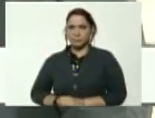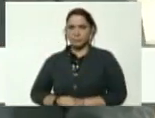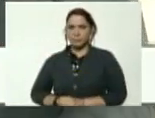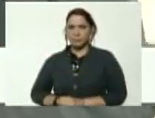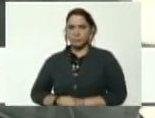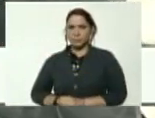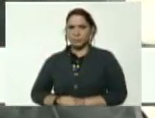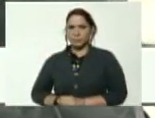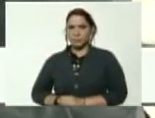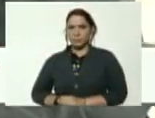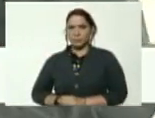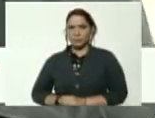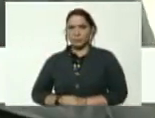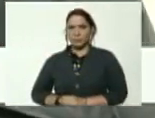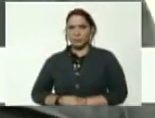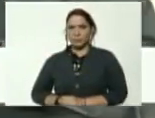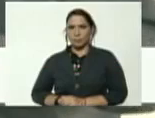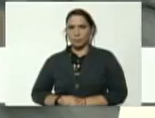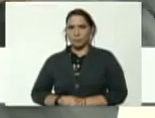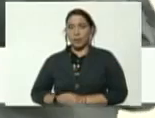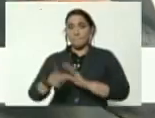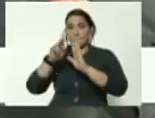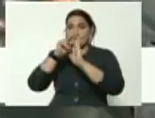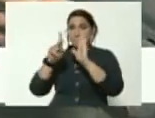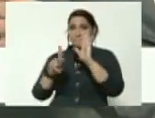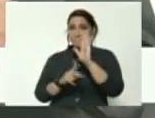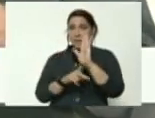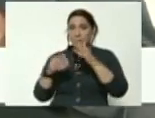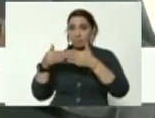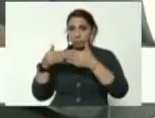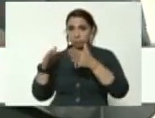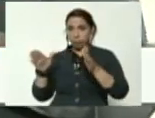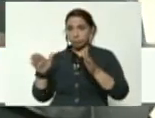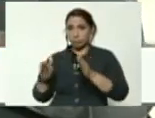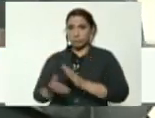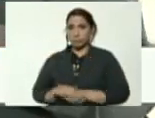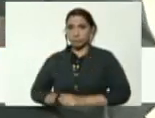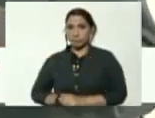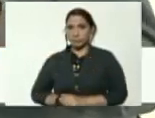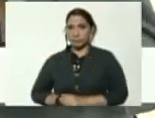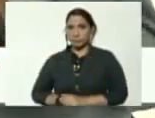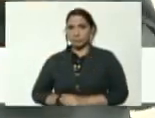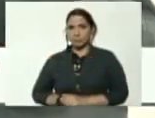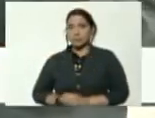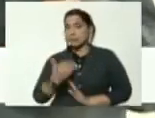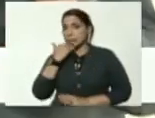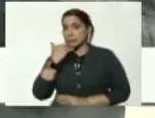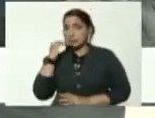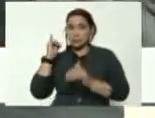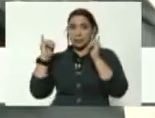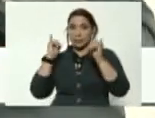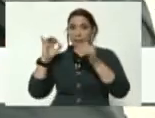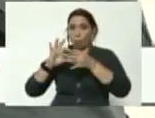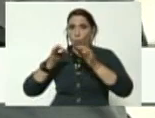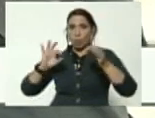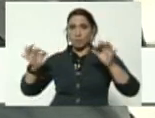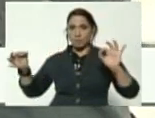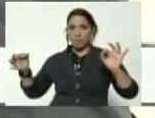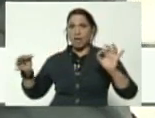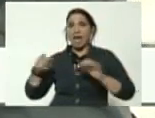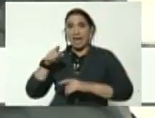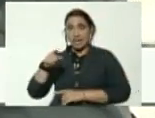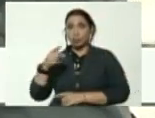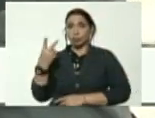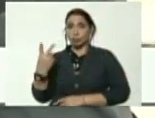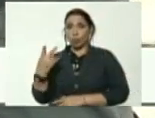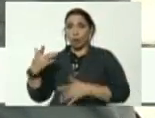dispositivo explosivo, que se coloca en un parque que se inauguró en ocasión de esas Olimpiadas. Y estos dos eventos, tanto del 95 como